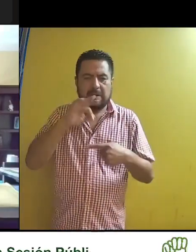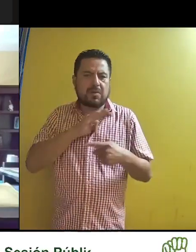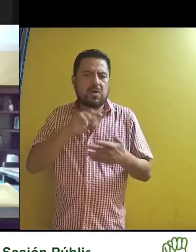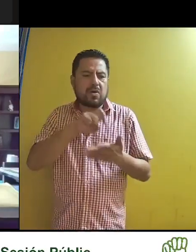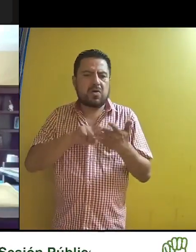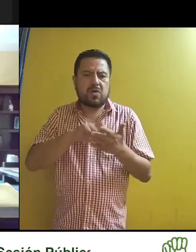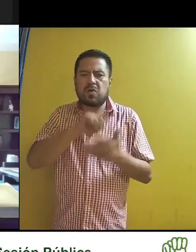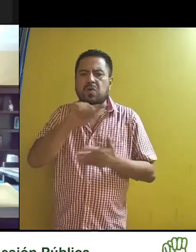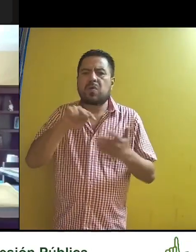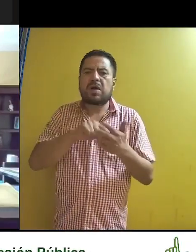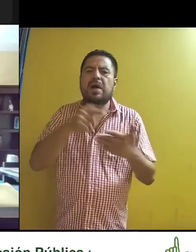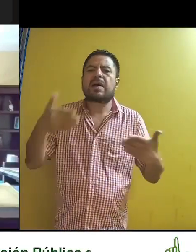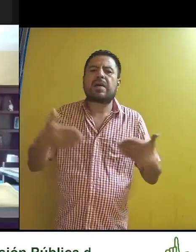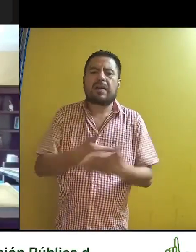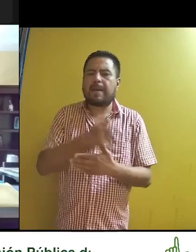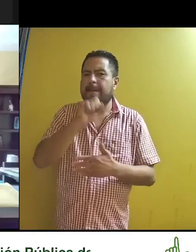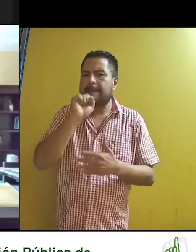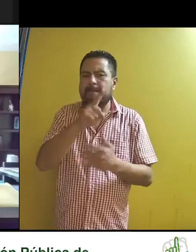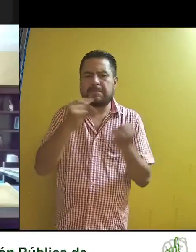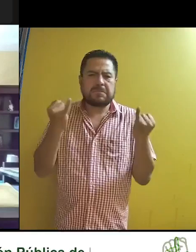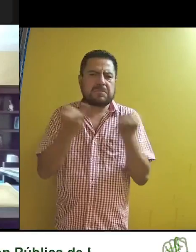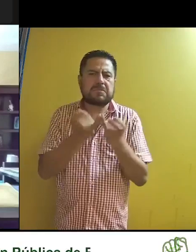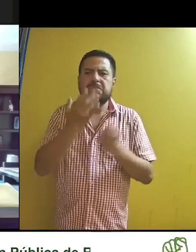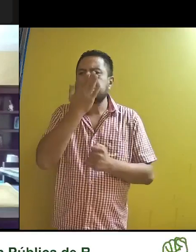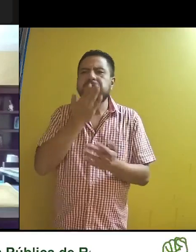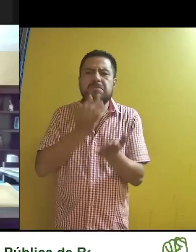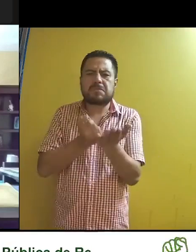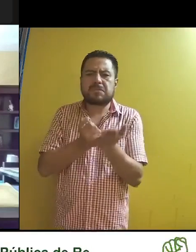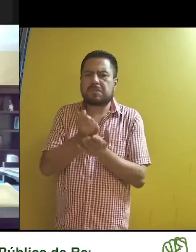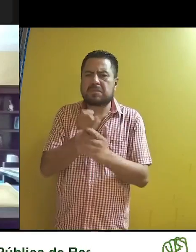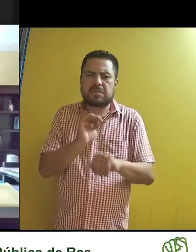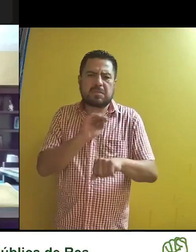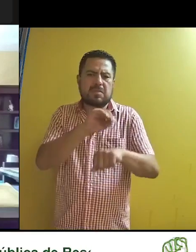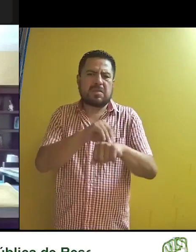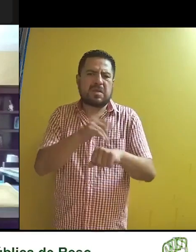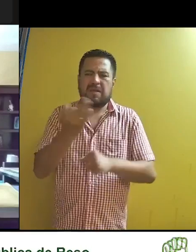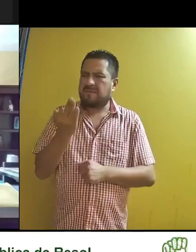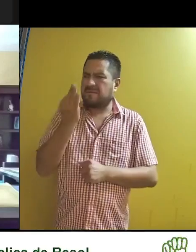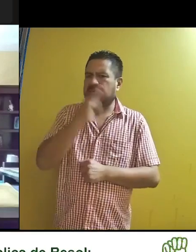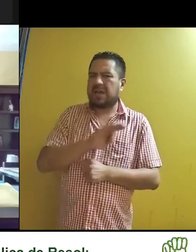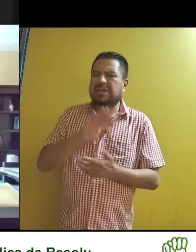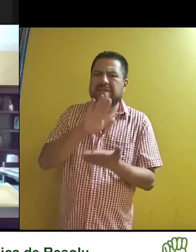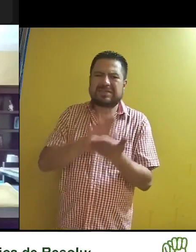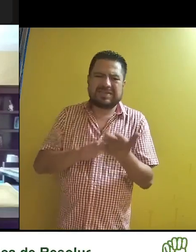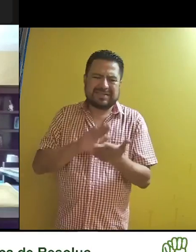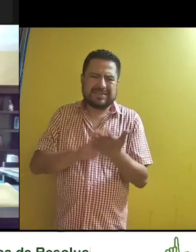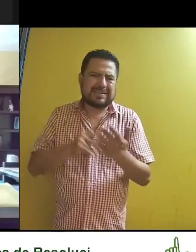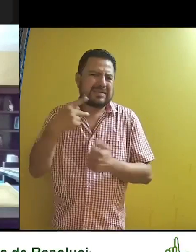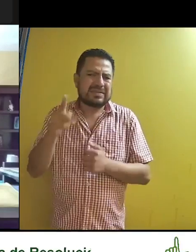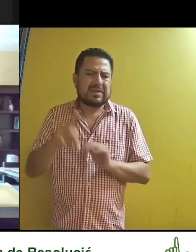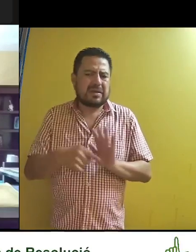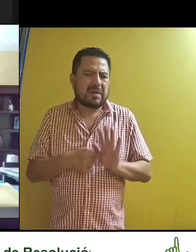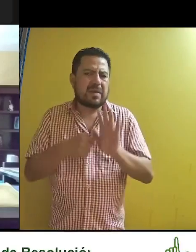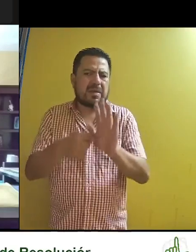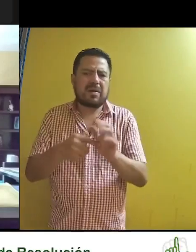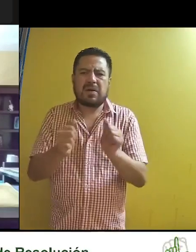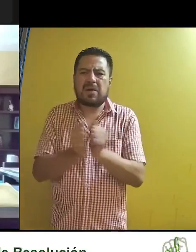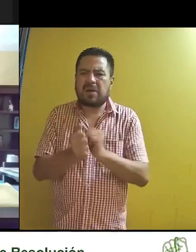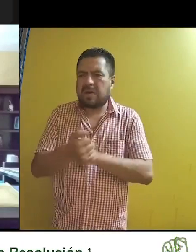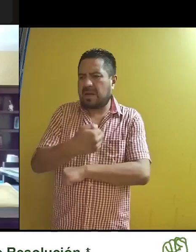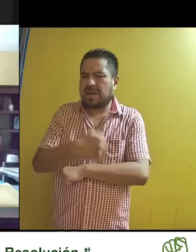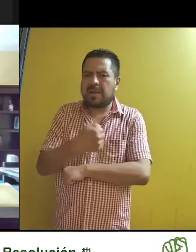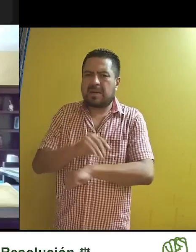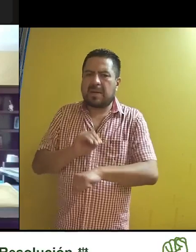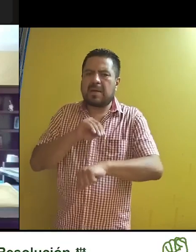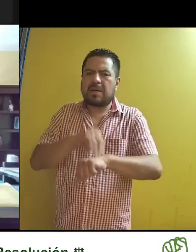de nacimiento, ni tampoco para determinar la autenticidad o falsedad de los documentos que fueron presentados eventualmente